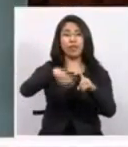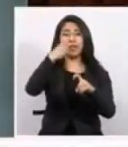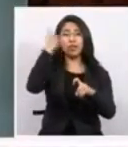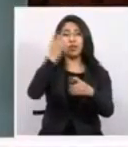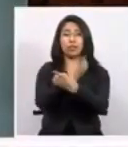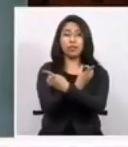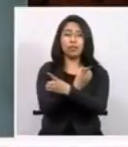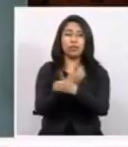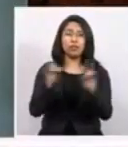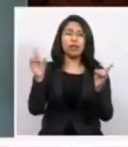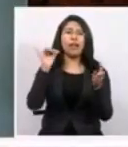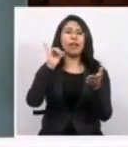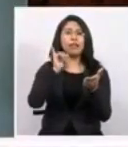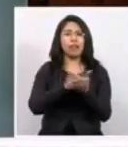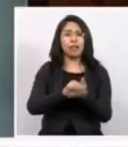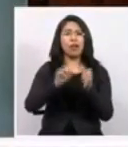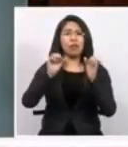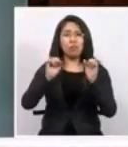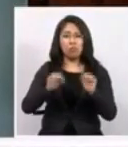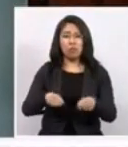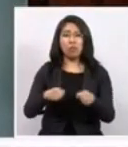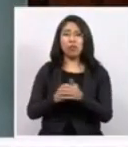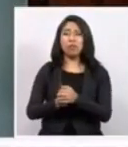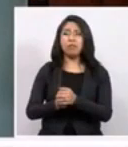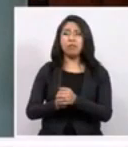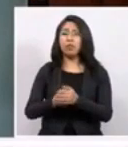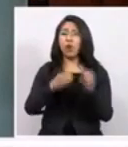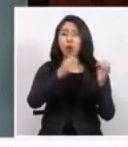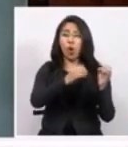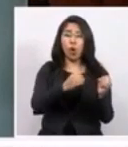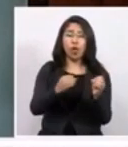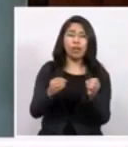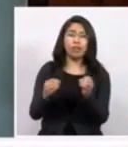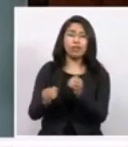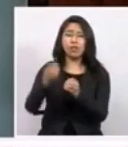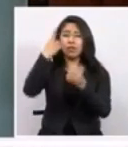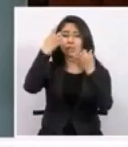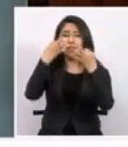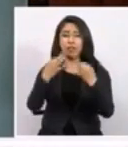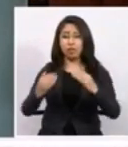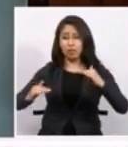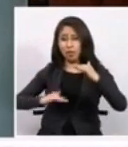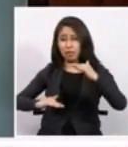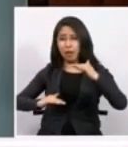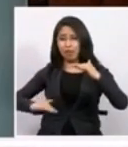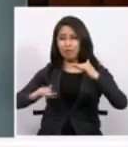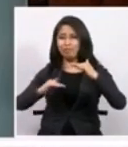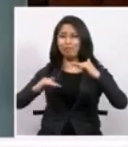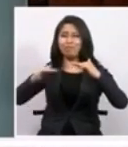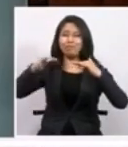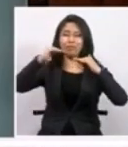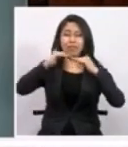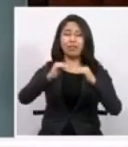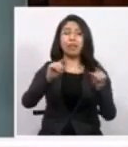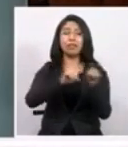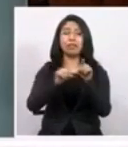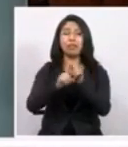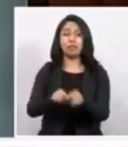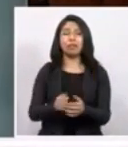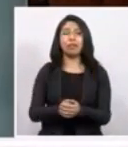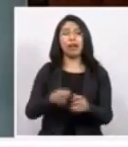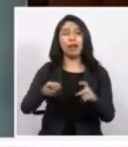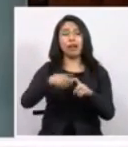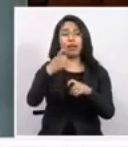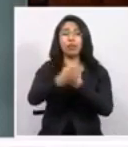democracia que permite la deliberación y organización desde abajo. Y triunfó la democracia